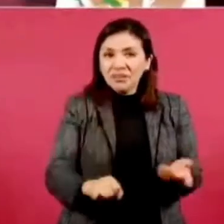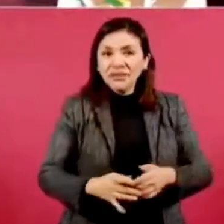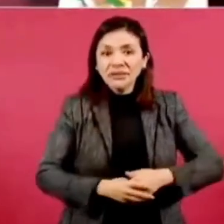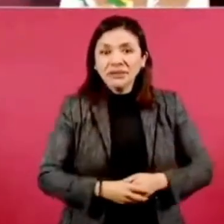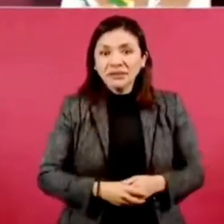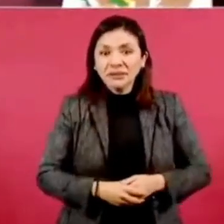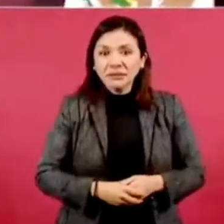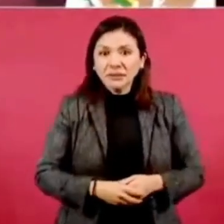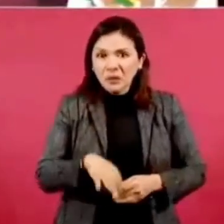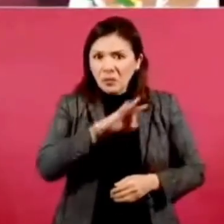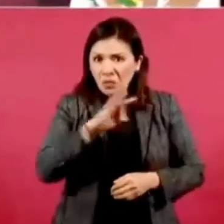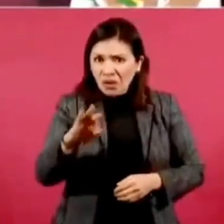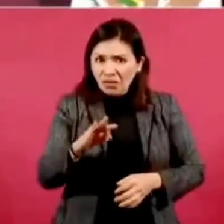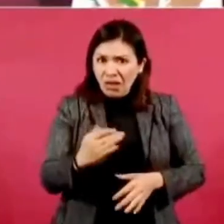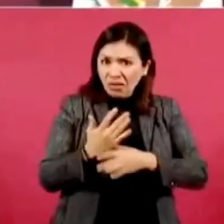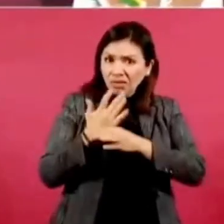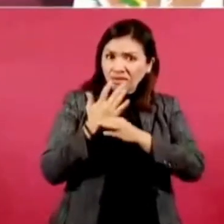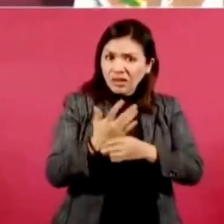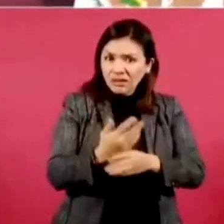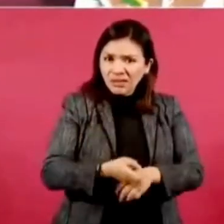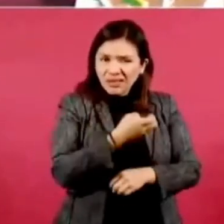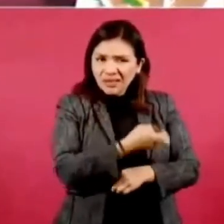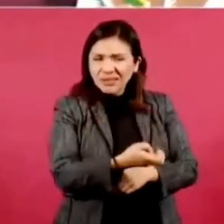para atreverse a eso.